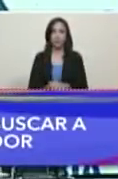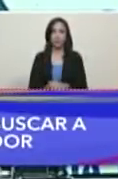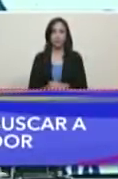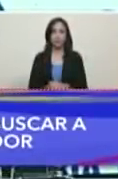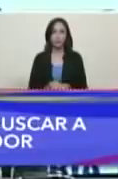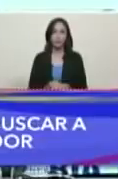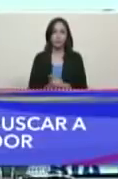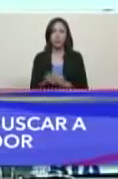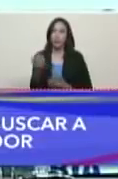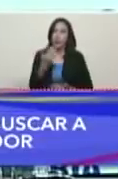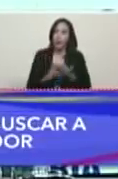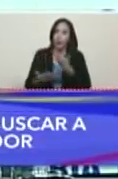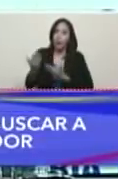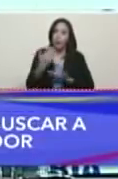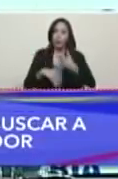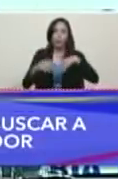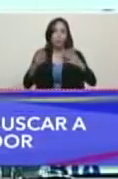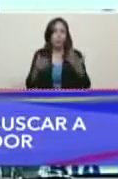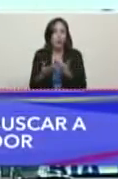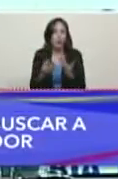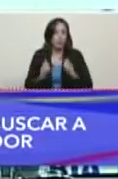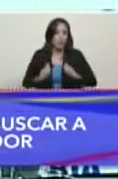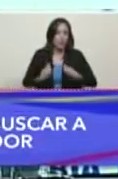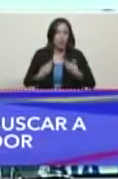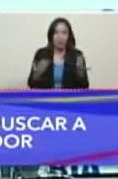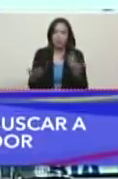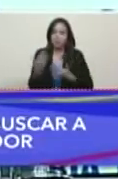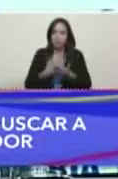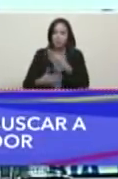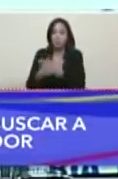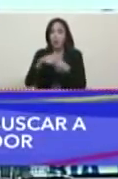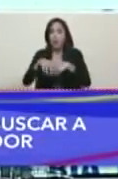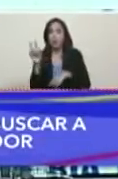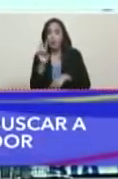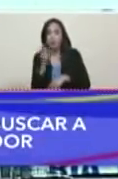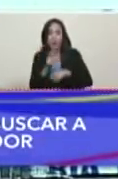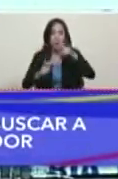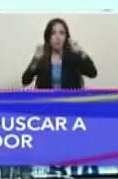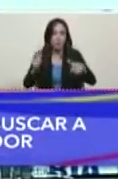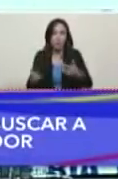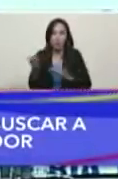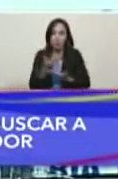a la convivencia entre venezolanos. Yo estoy seguro,